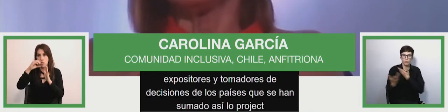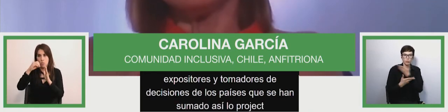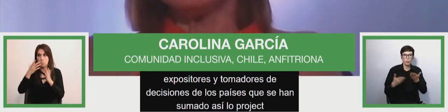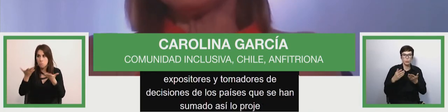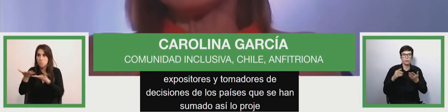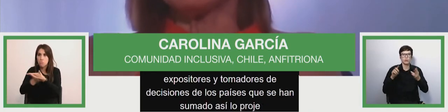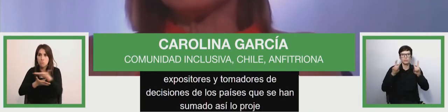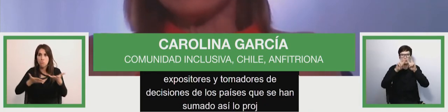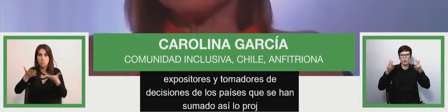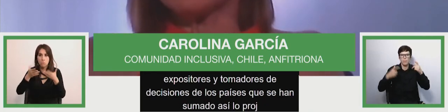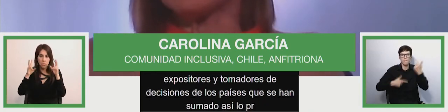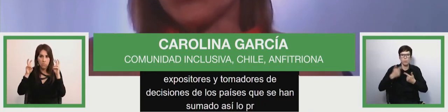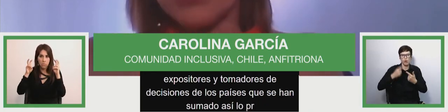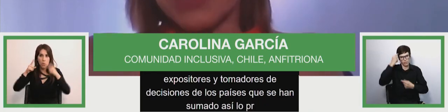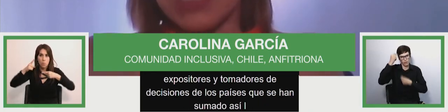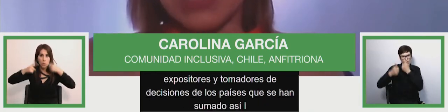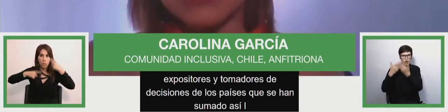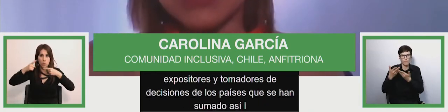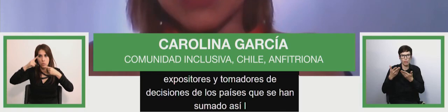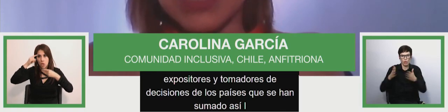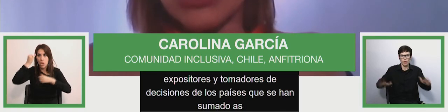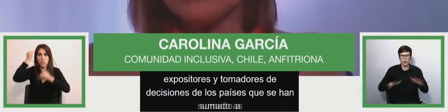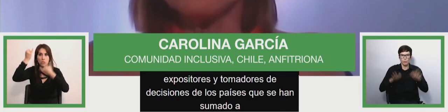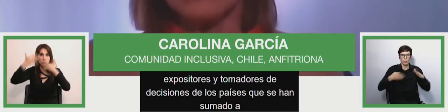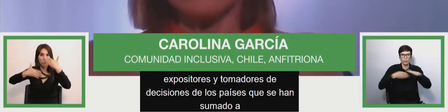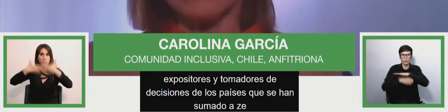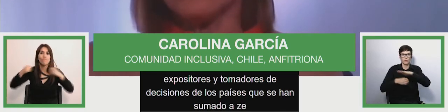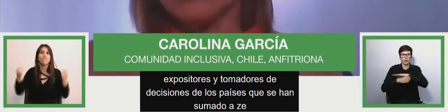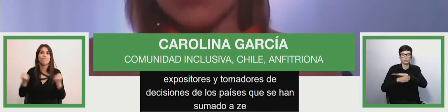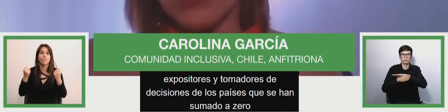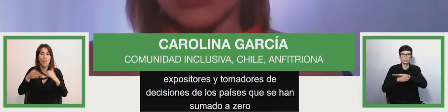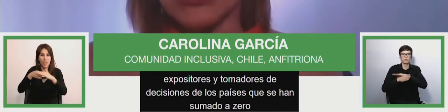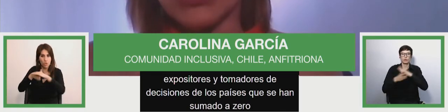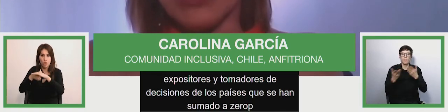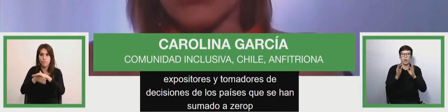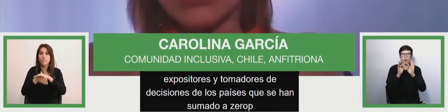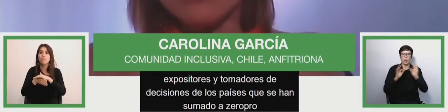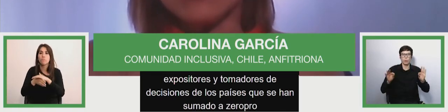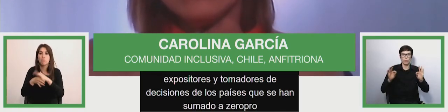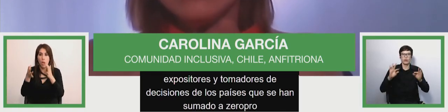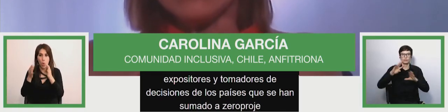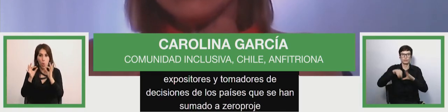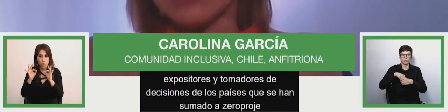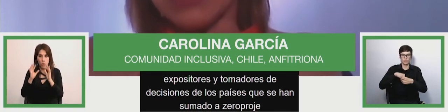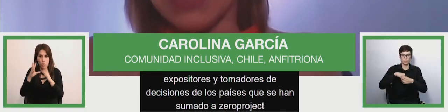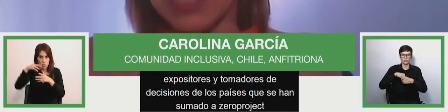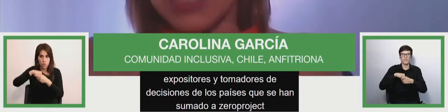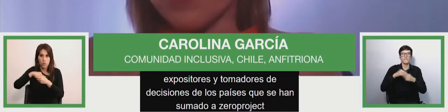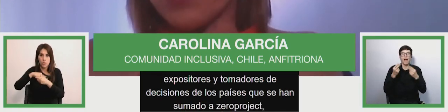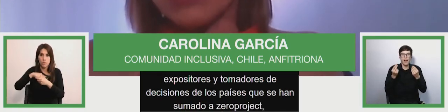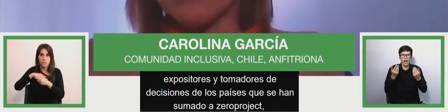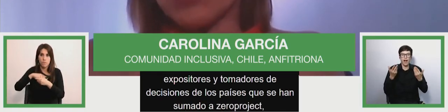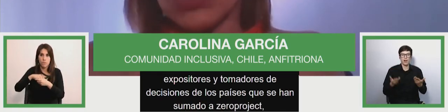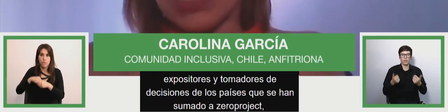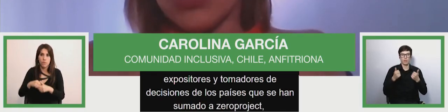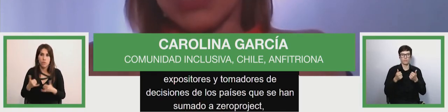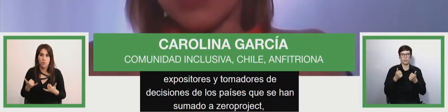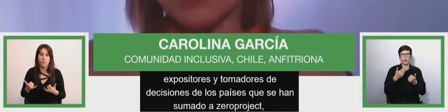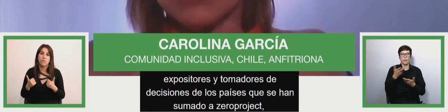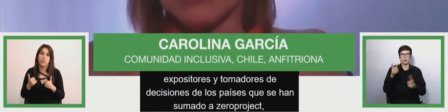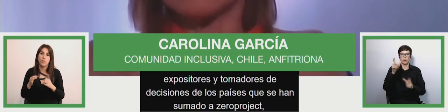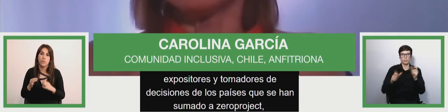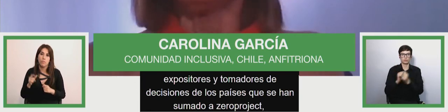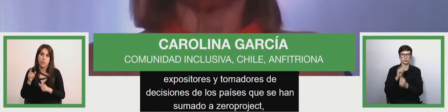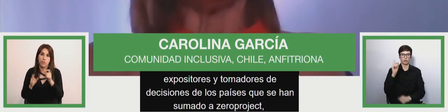innovadoras que promueven el acceso a una educación inclusiva y de calidad para las personas con